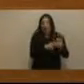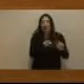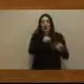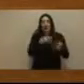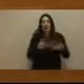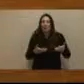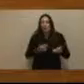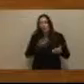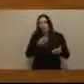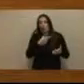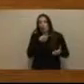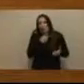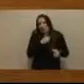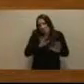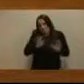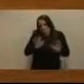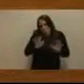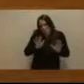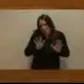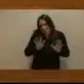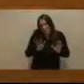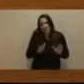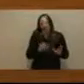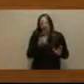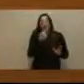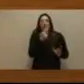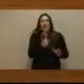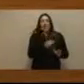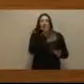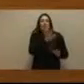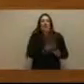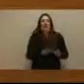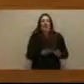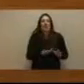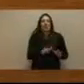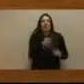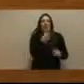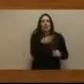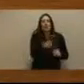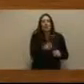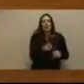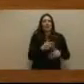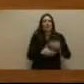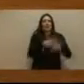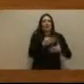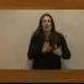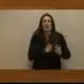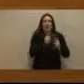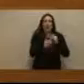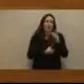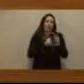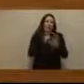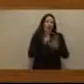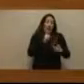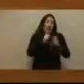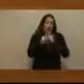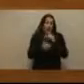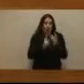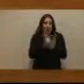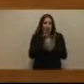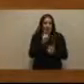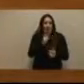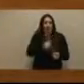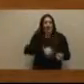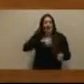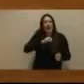hasta gracioso, si me lo permiten. Dice, no se estima pertinente otorgar un nuevo trámite de alegaciones a los responsables del GIPA, director general y o